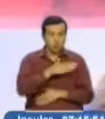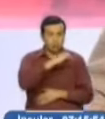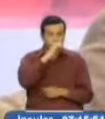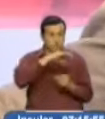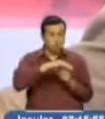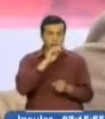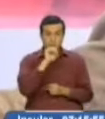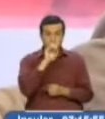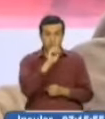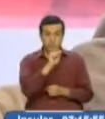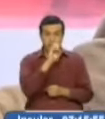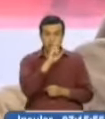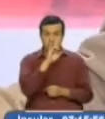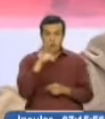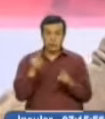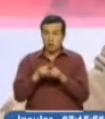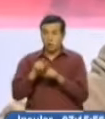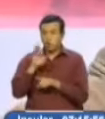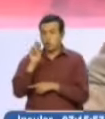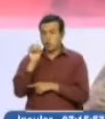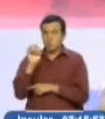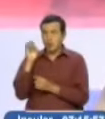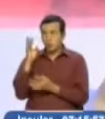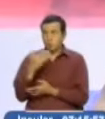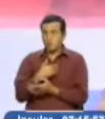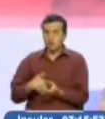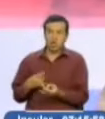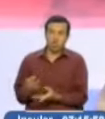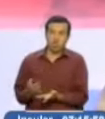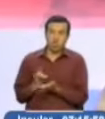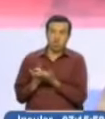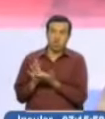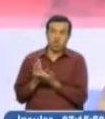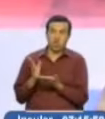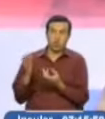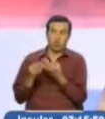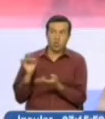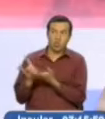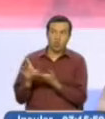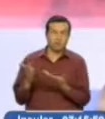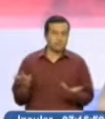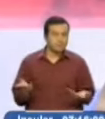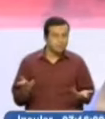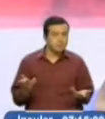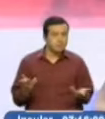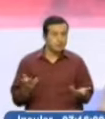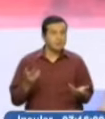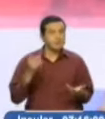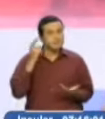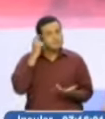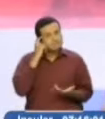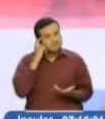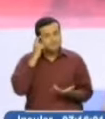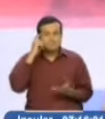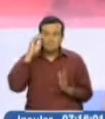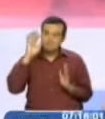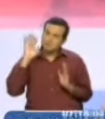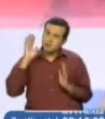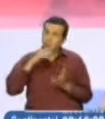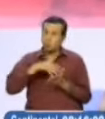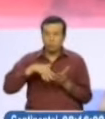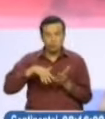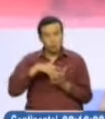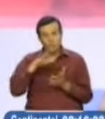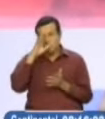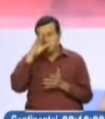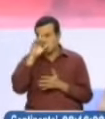Macri, entonces voy por la vía de Temer. Es más o menos esa, ¿no? Entonces me parece que yo creo que sí, yo no dudo que en